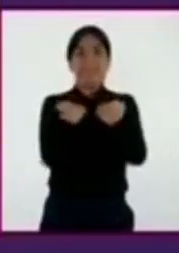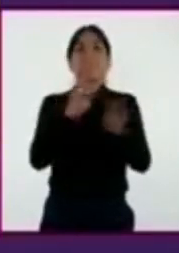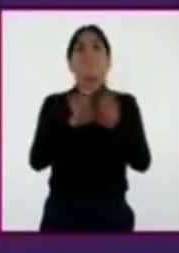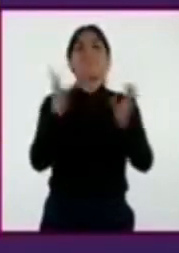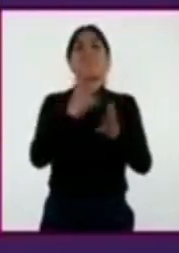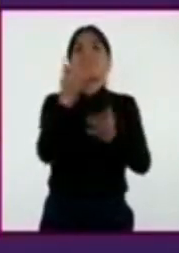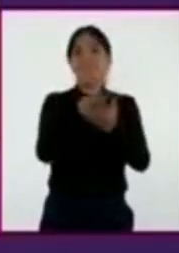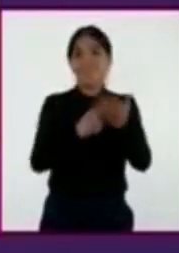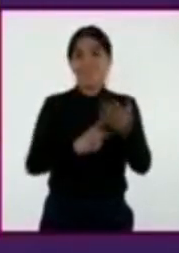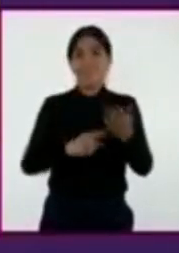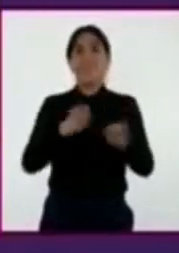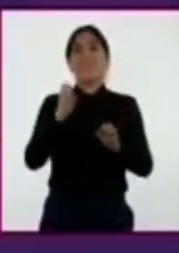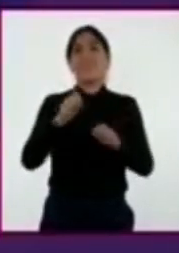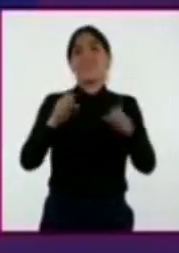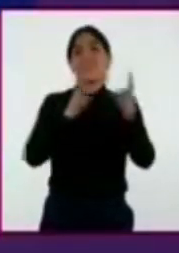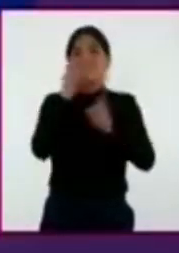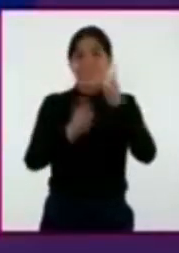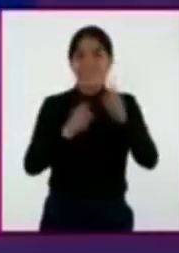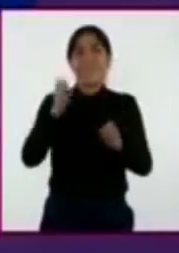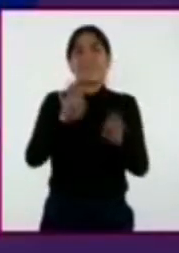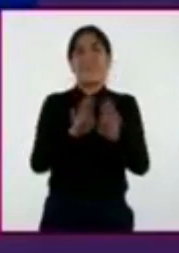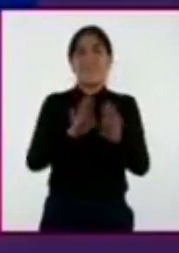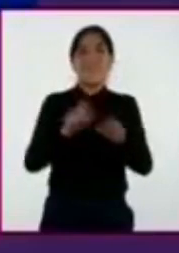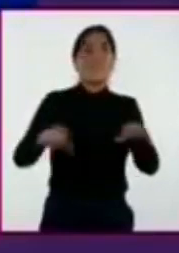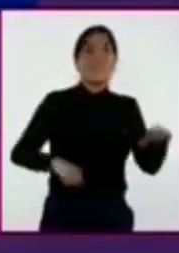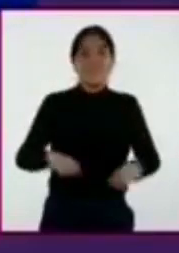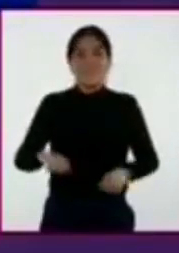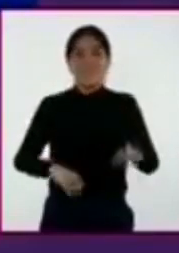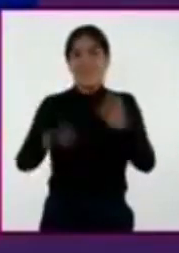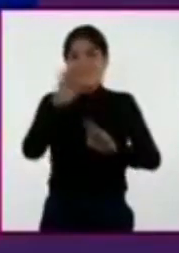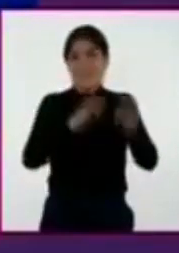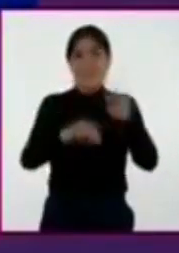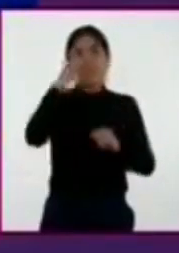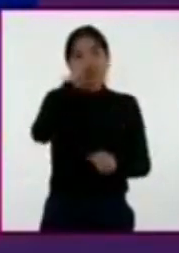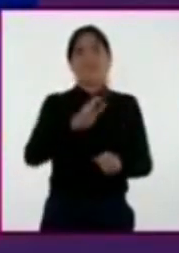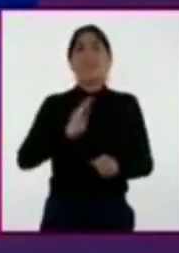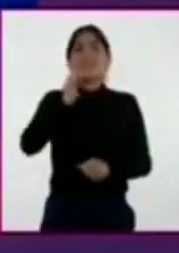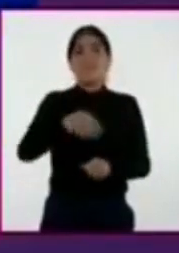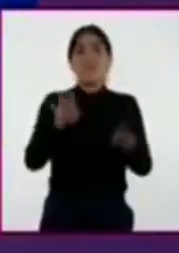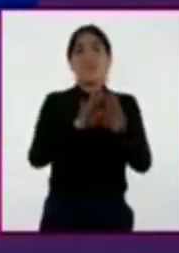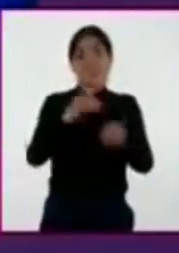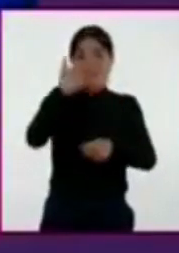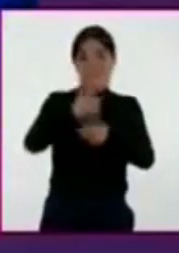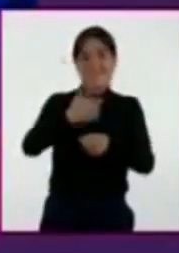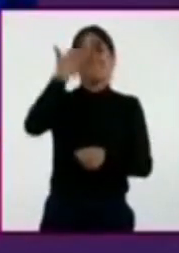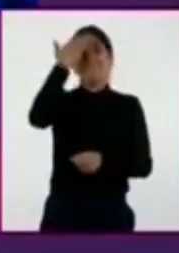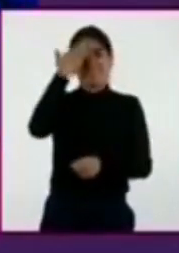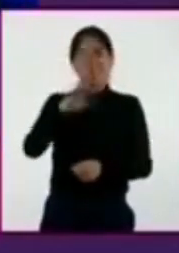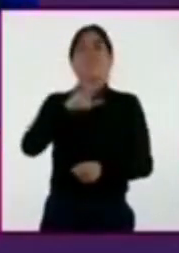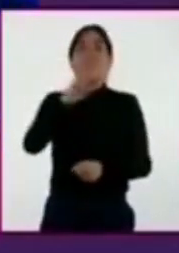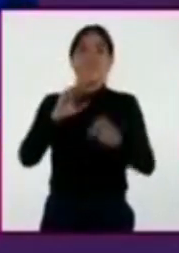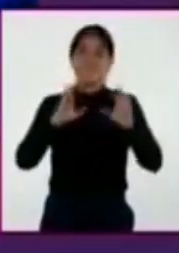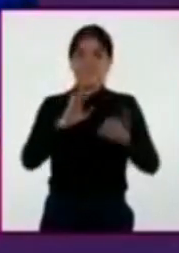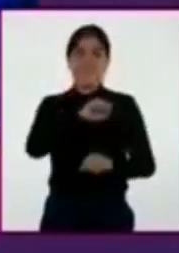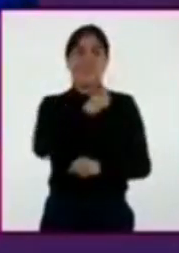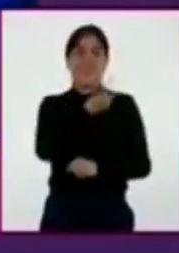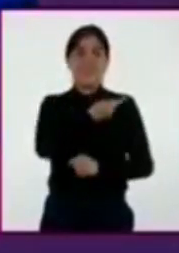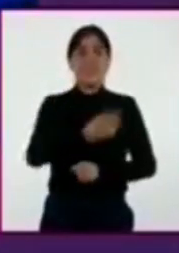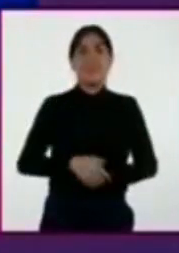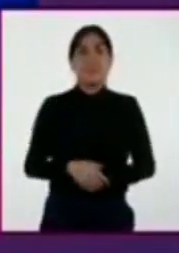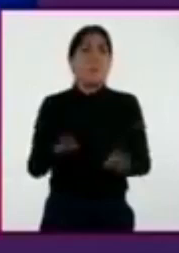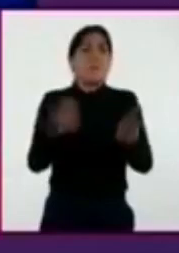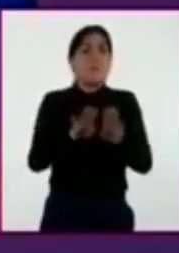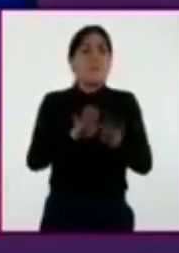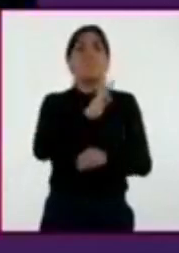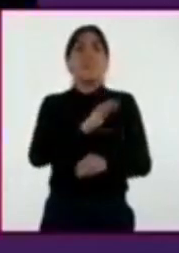planificar actividades físicas, expresivas y deportivas que le permitan conocerse mejor y cuidar su salud. ¿Cómo